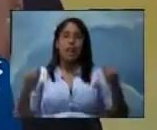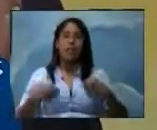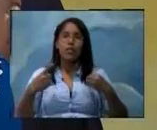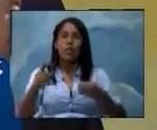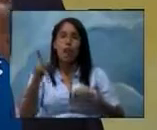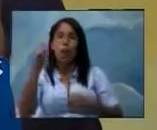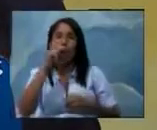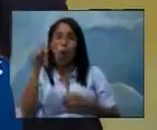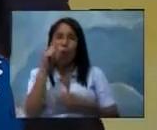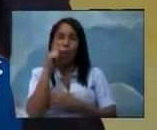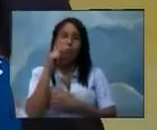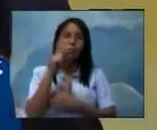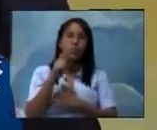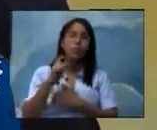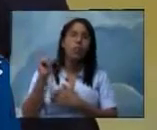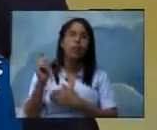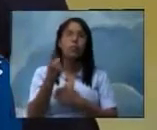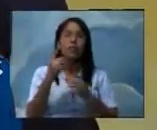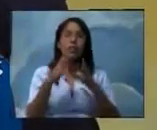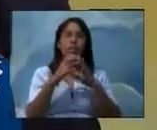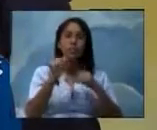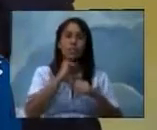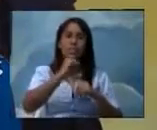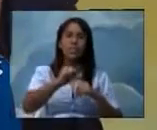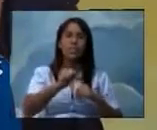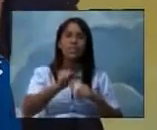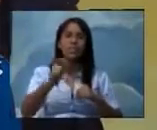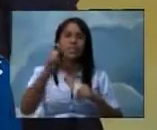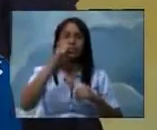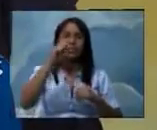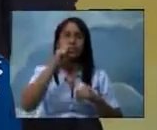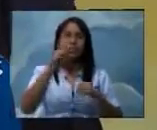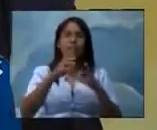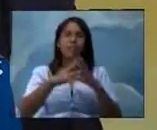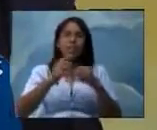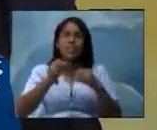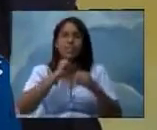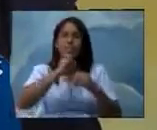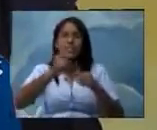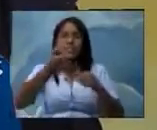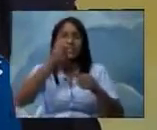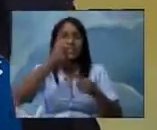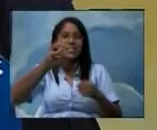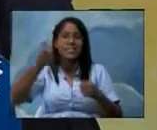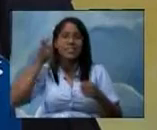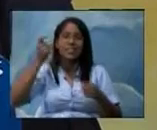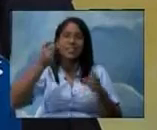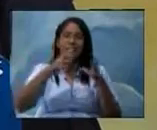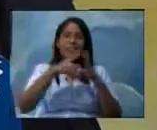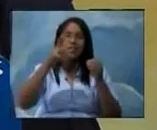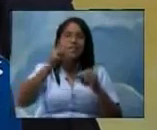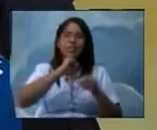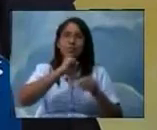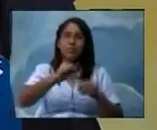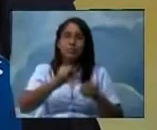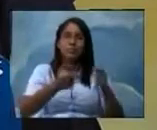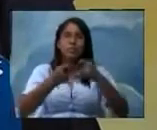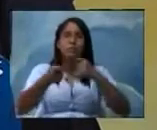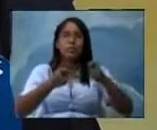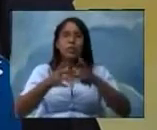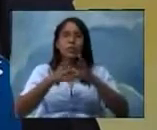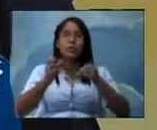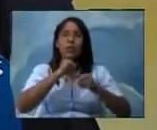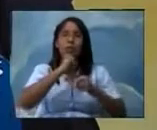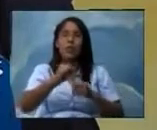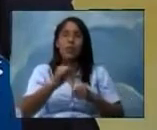los hombres, primeramente los hombres, las bestias del campo, hasta ese dominio le entregó el